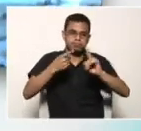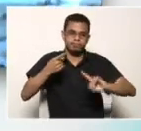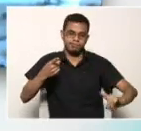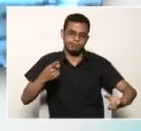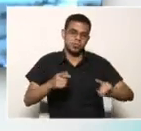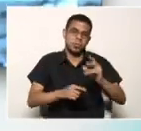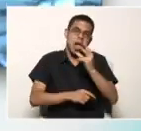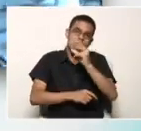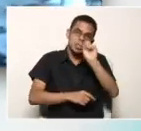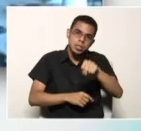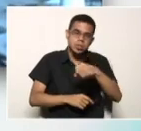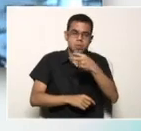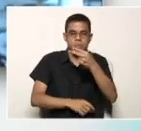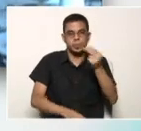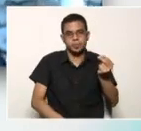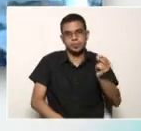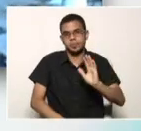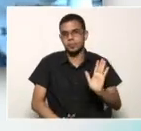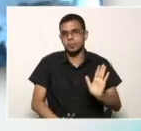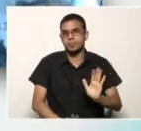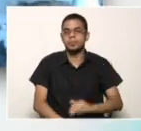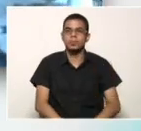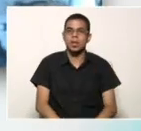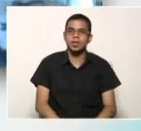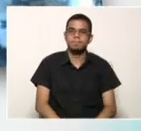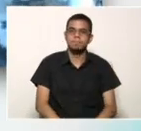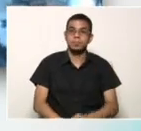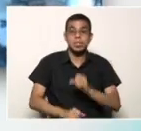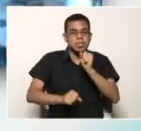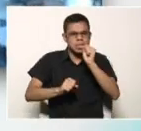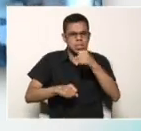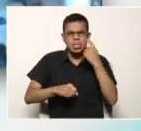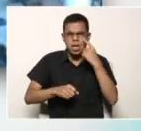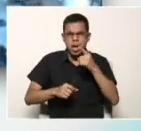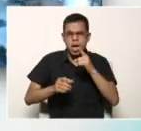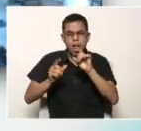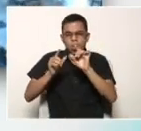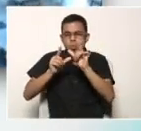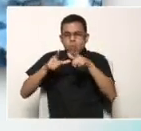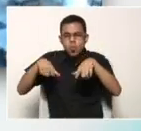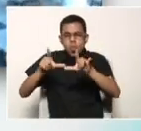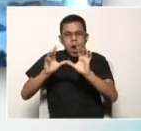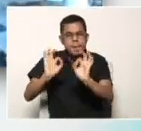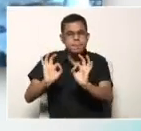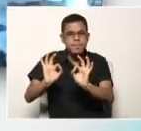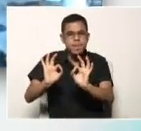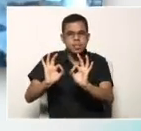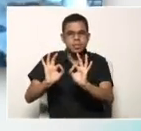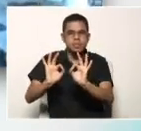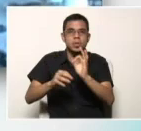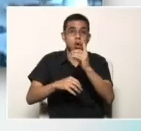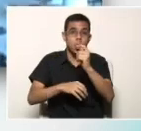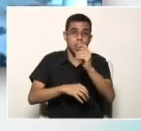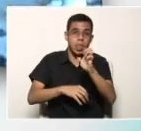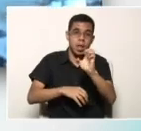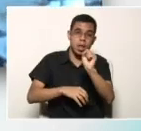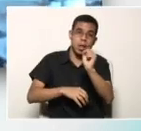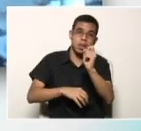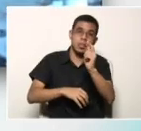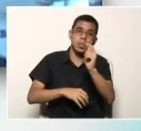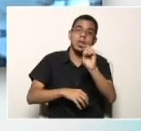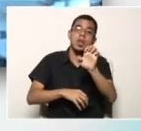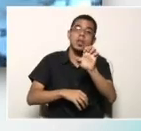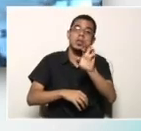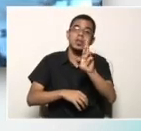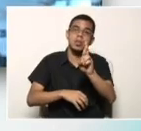control. Si allí hay corriente, ella va a encender esa luz, por lo tanto el cable no tiene ningún problema. En el caso de que